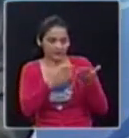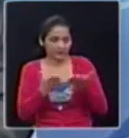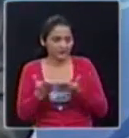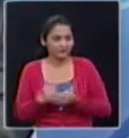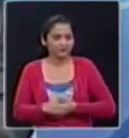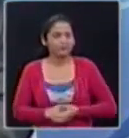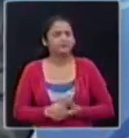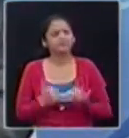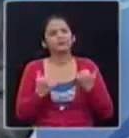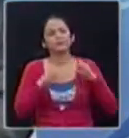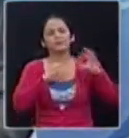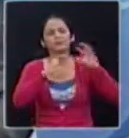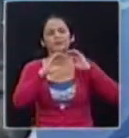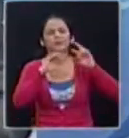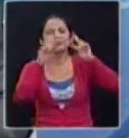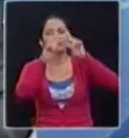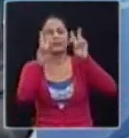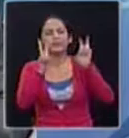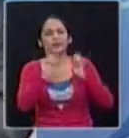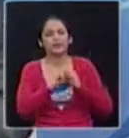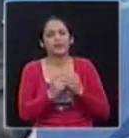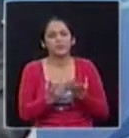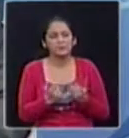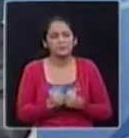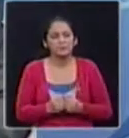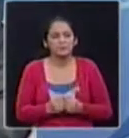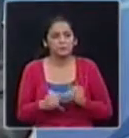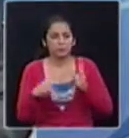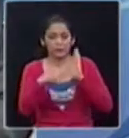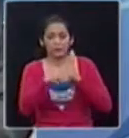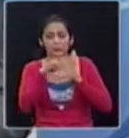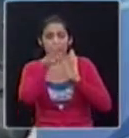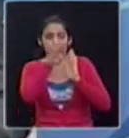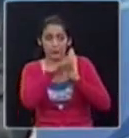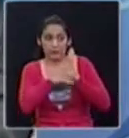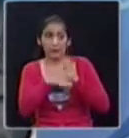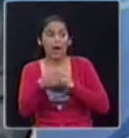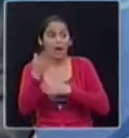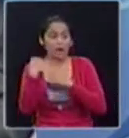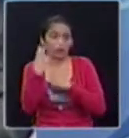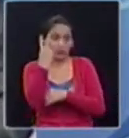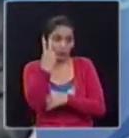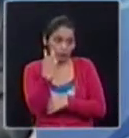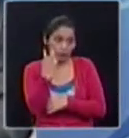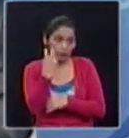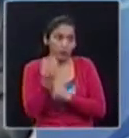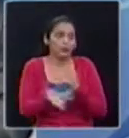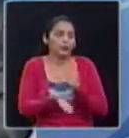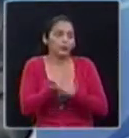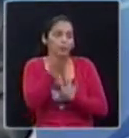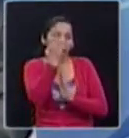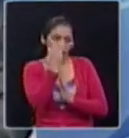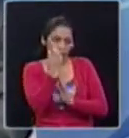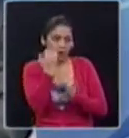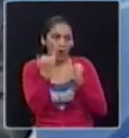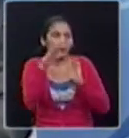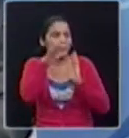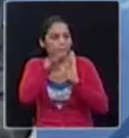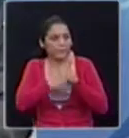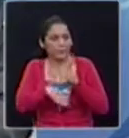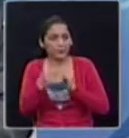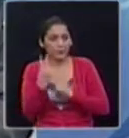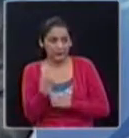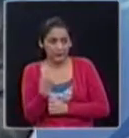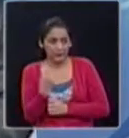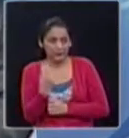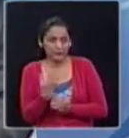esta reducción, o más bien, el retornar al IVA del 12%, tal como se lo venía sosteniendo desde